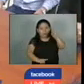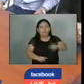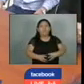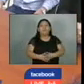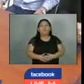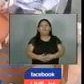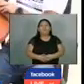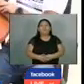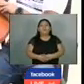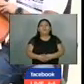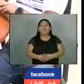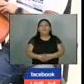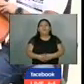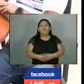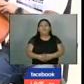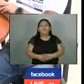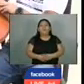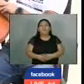desaparecida.